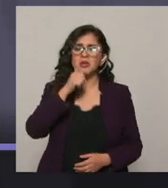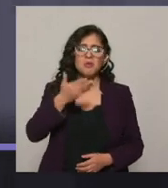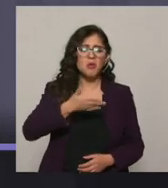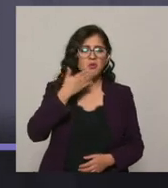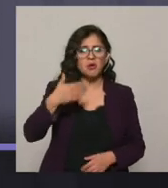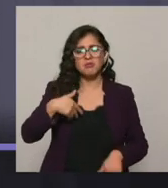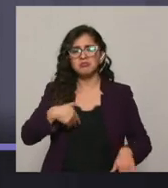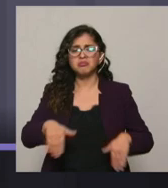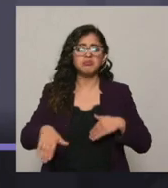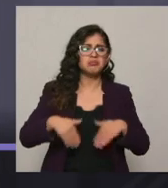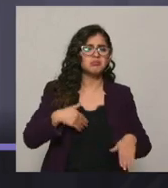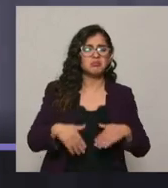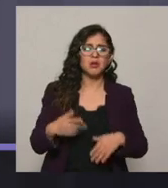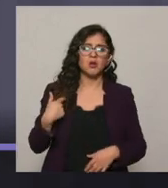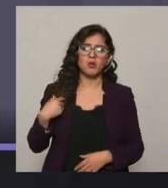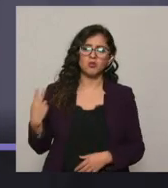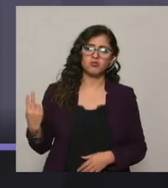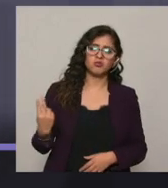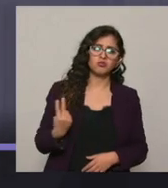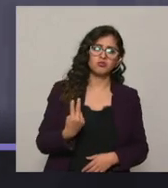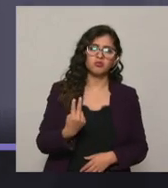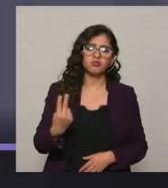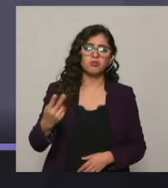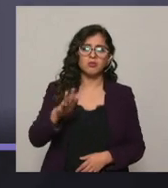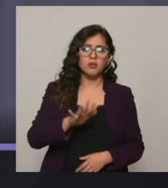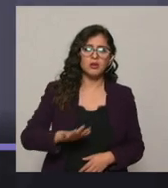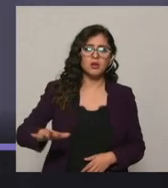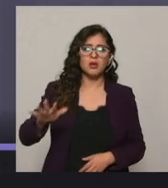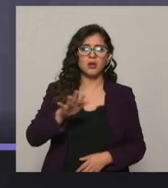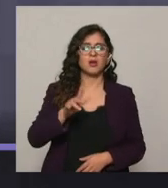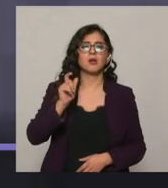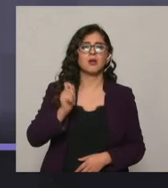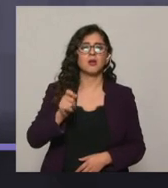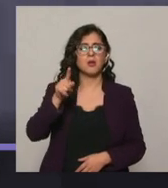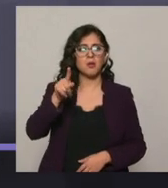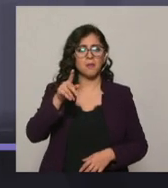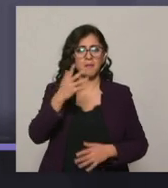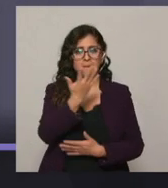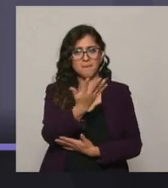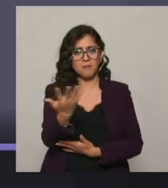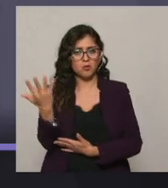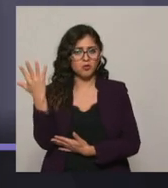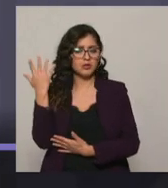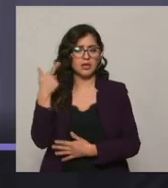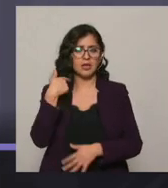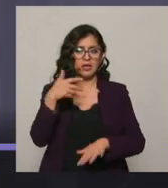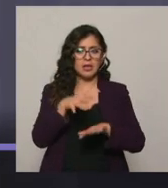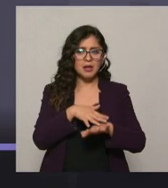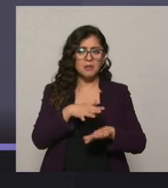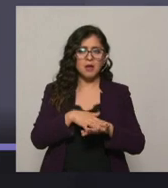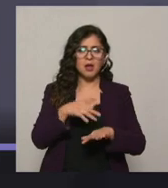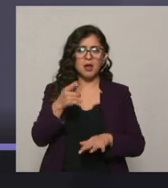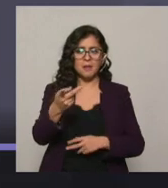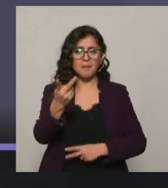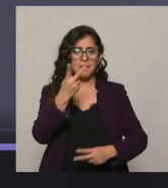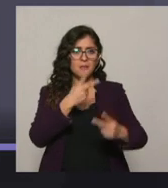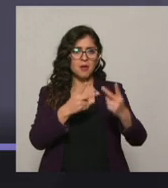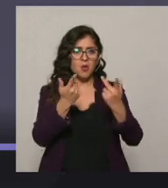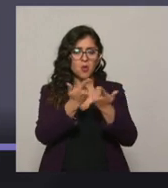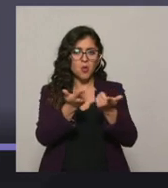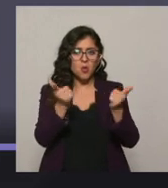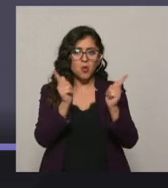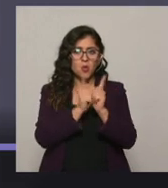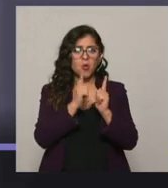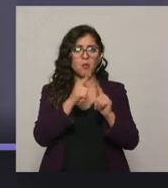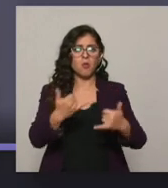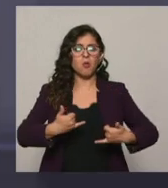mi compañero de vida en el bosque de Tlalpan y venía un grupo de jovencitos y yo me apaniqué. Y nunca en mi vida